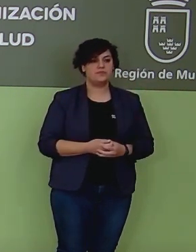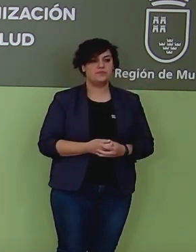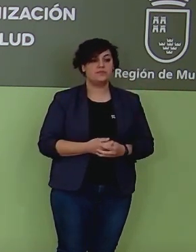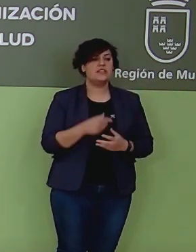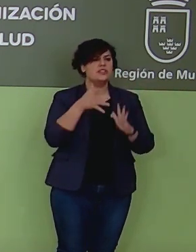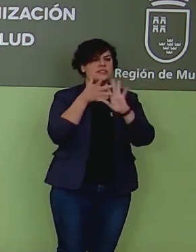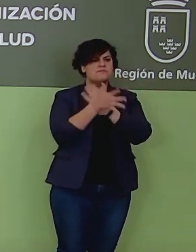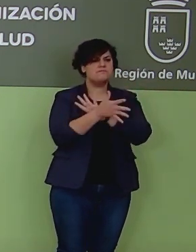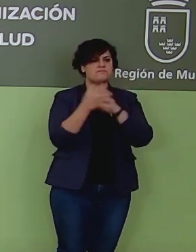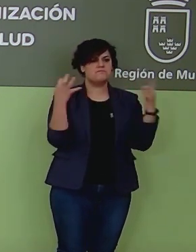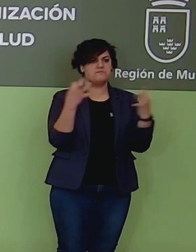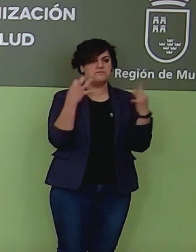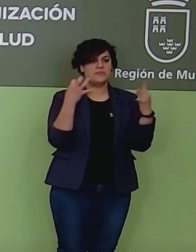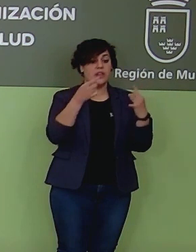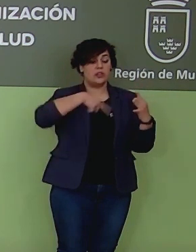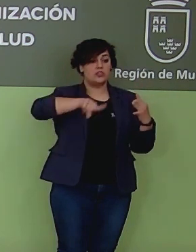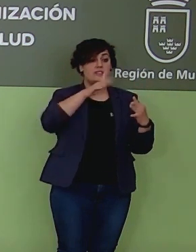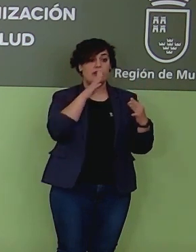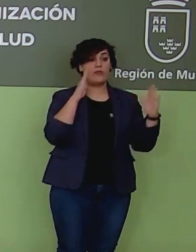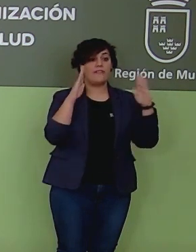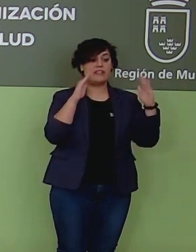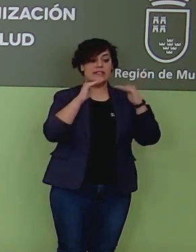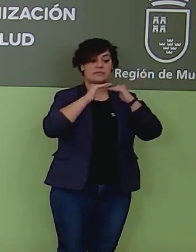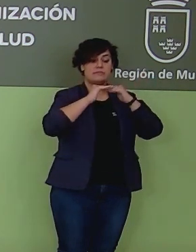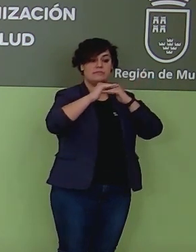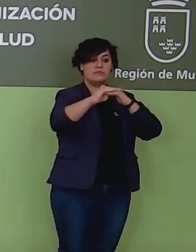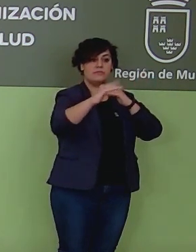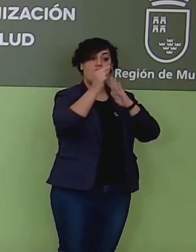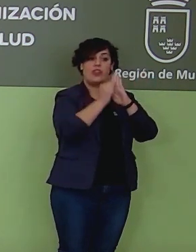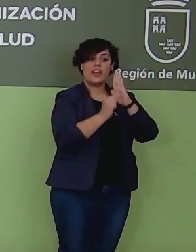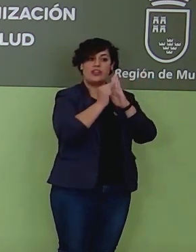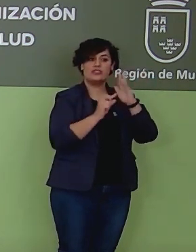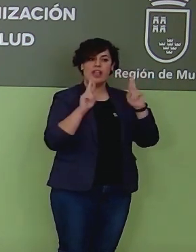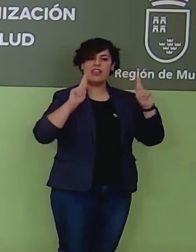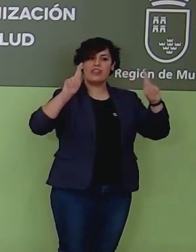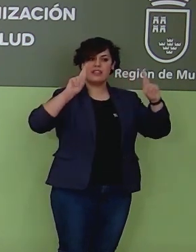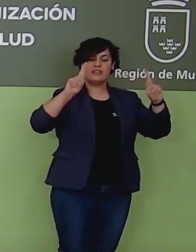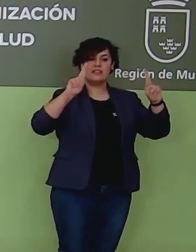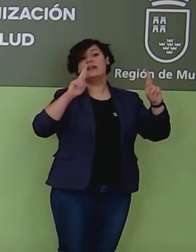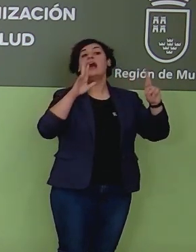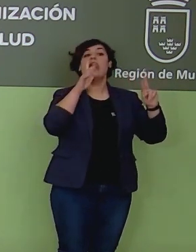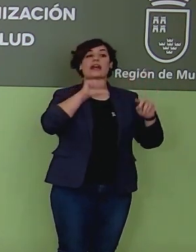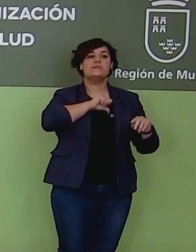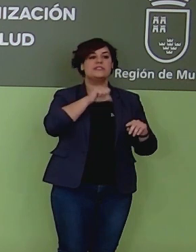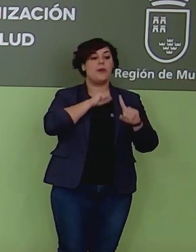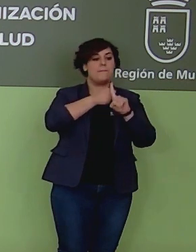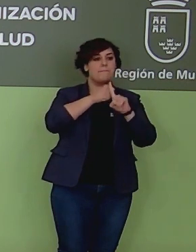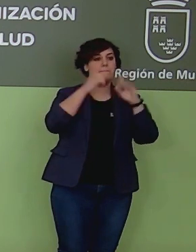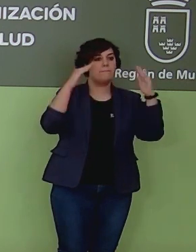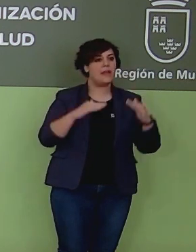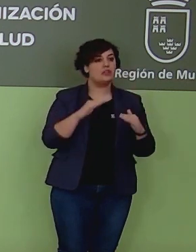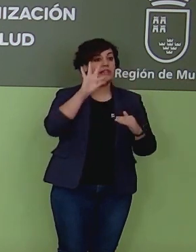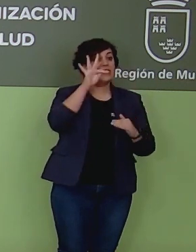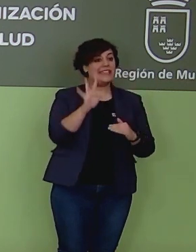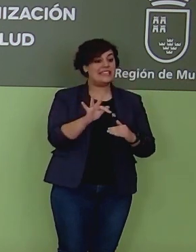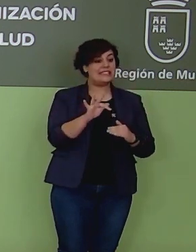Esto quiere decir que, aunque seguimos en una fase de meseta, hay datos esperanzadores. Menor presión en los hospitales, menor porcentaje de test que han